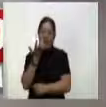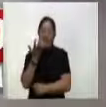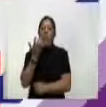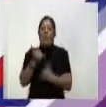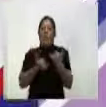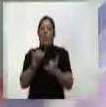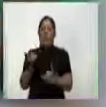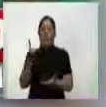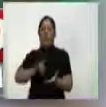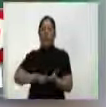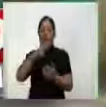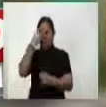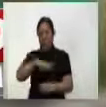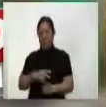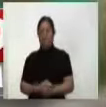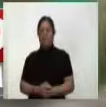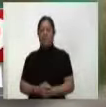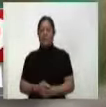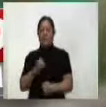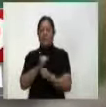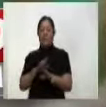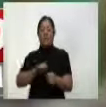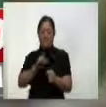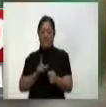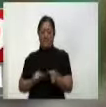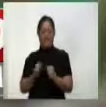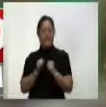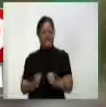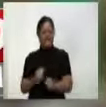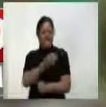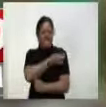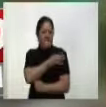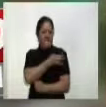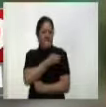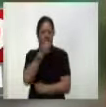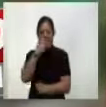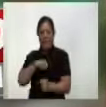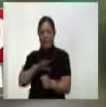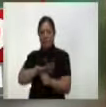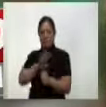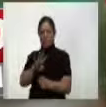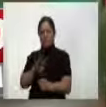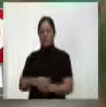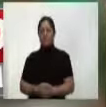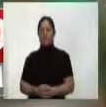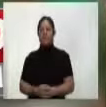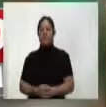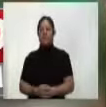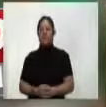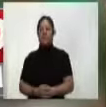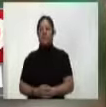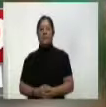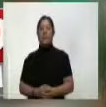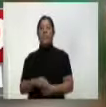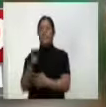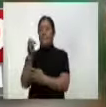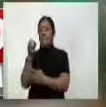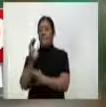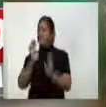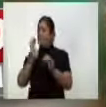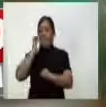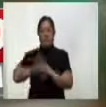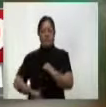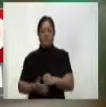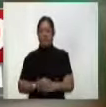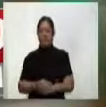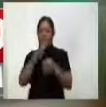Mexicana. En información nacional, se reforzará vacunación contra COVID-19 para terminar en octubre. Así lo anunció